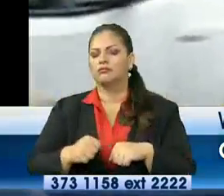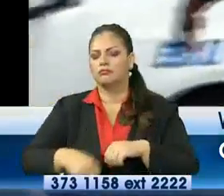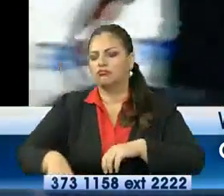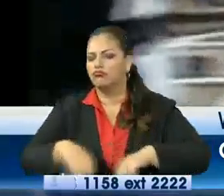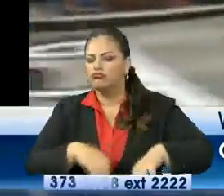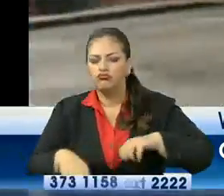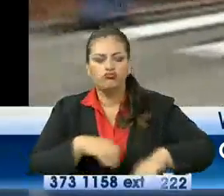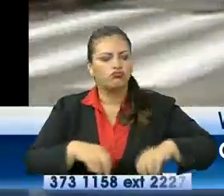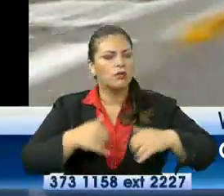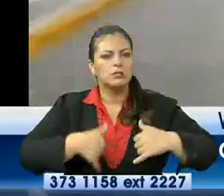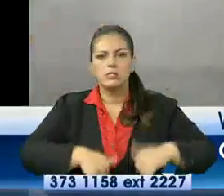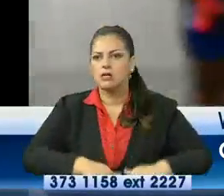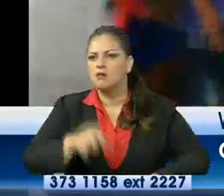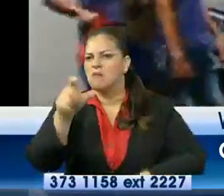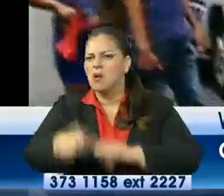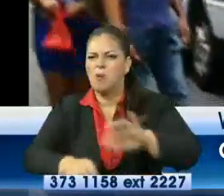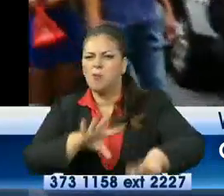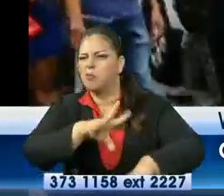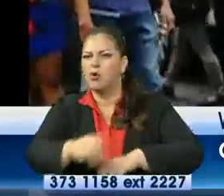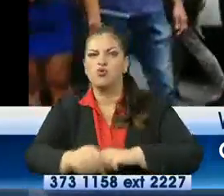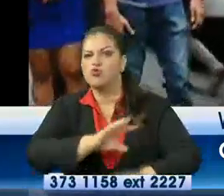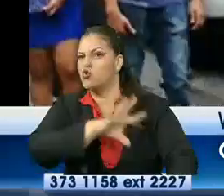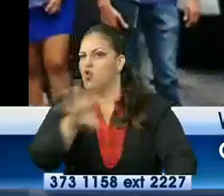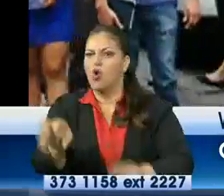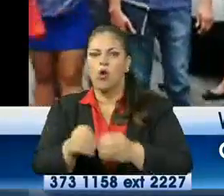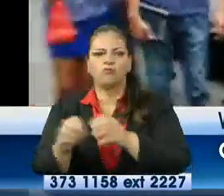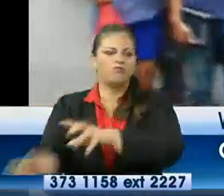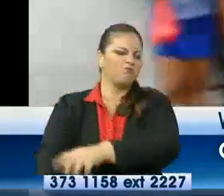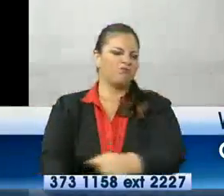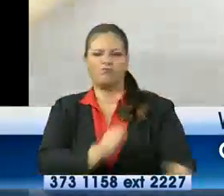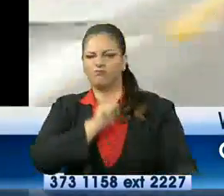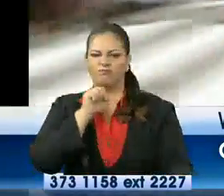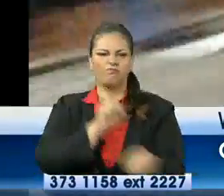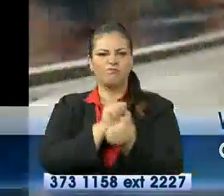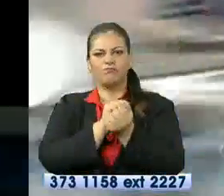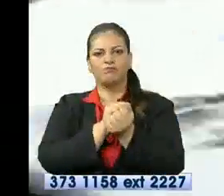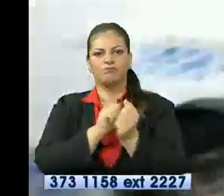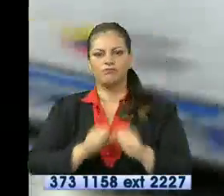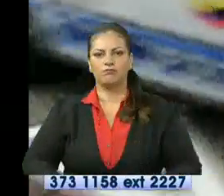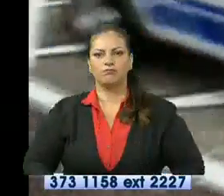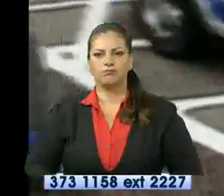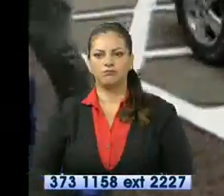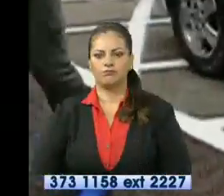reducir los índices delictivos. En la urbe, informó Julio César Saona.